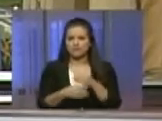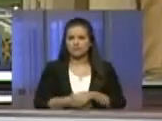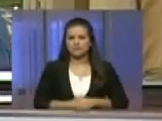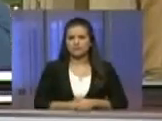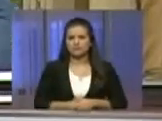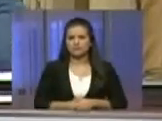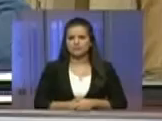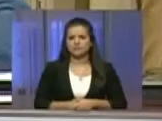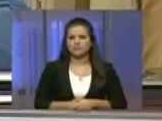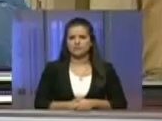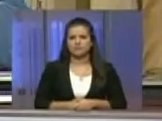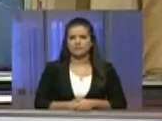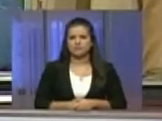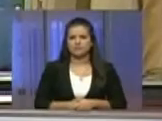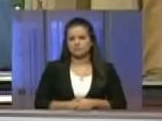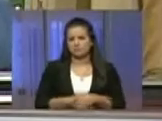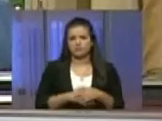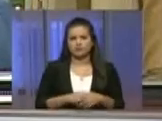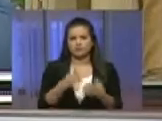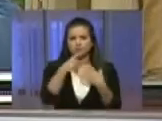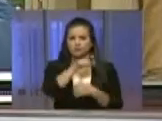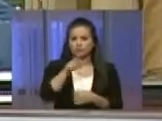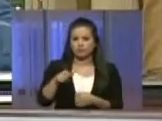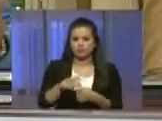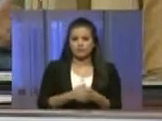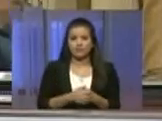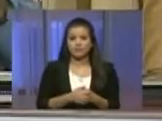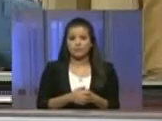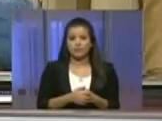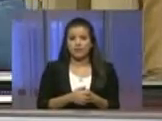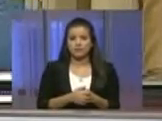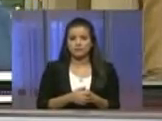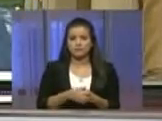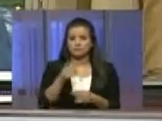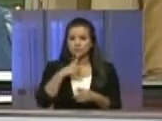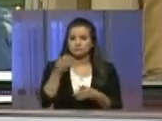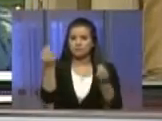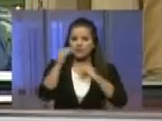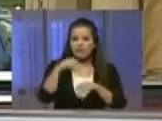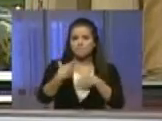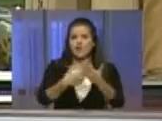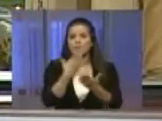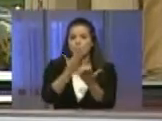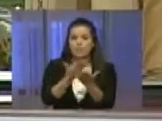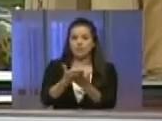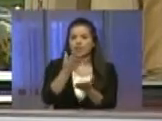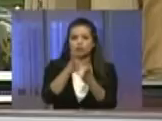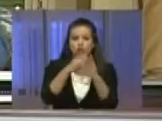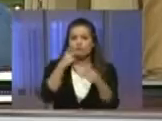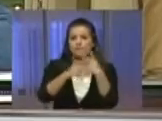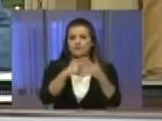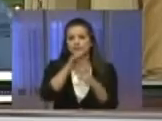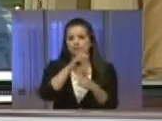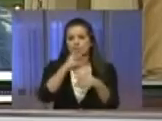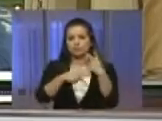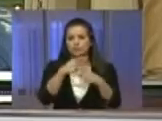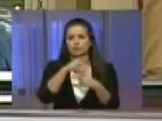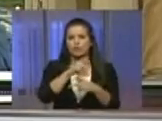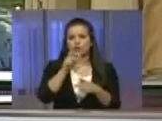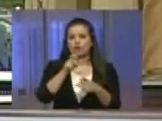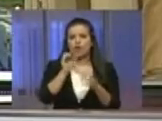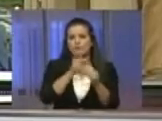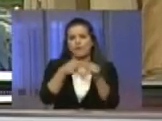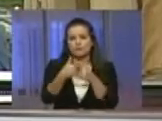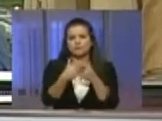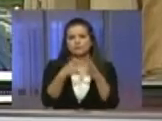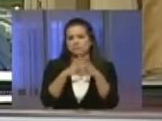y vamos a seguir consensuando ese plan agregando las propuestas de todos los países productores OPEP noep ya